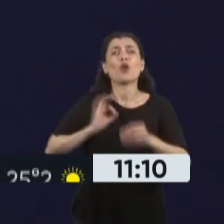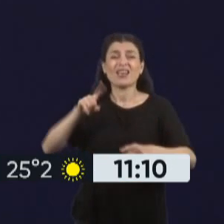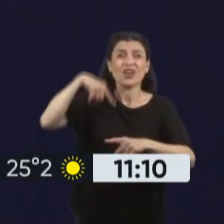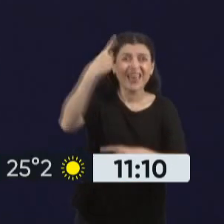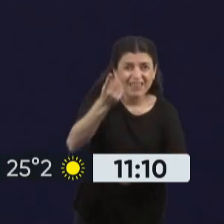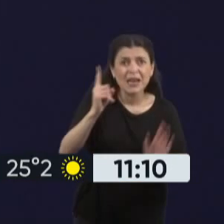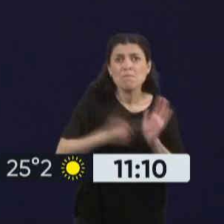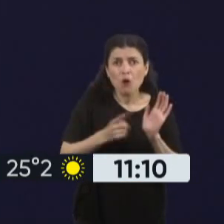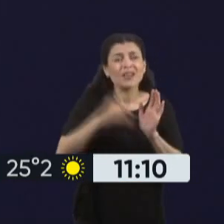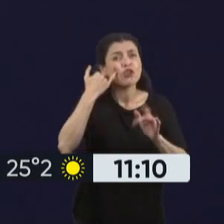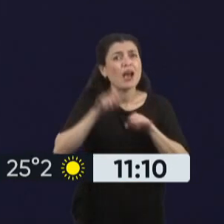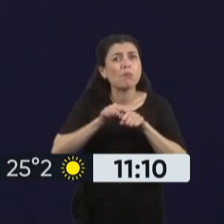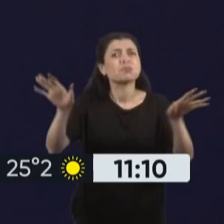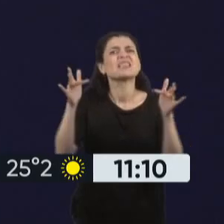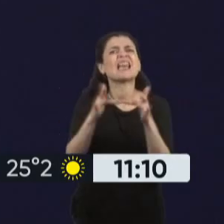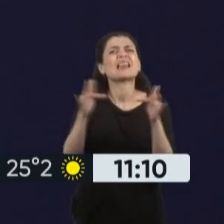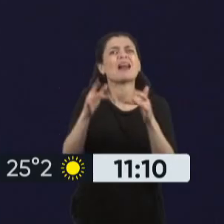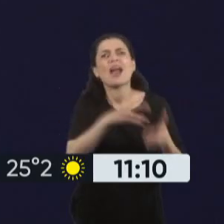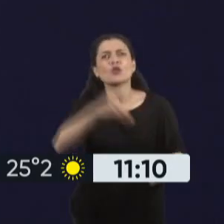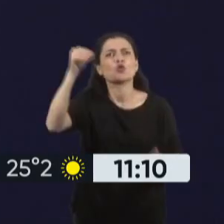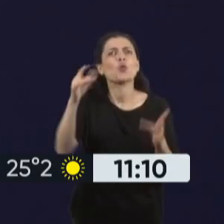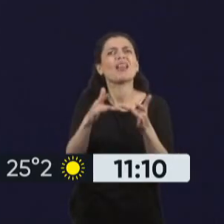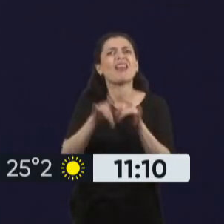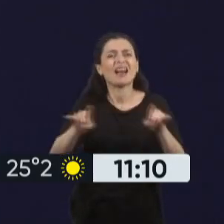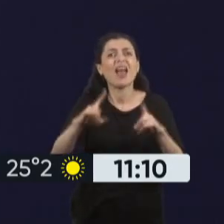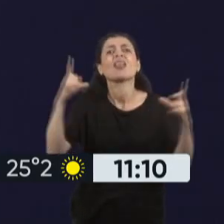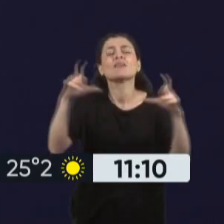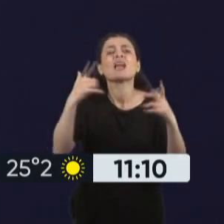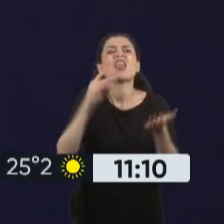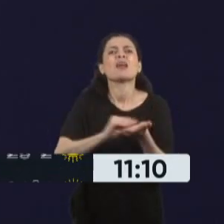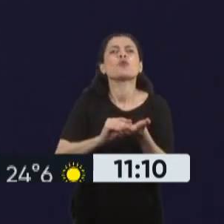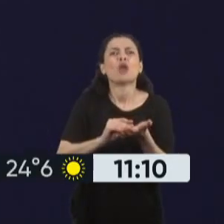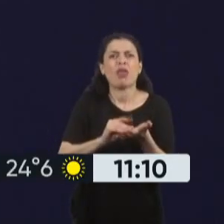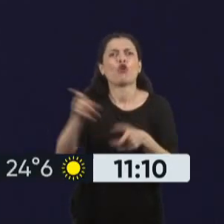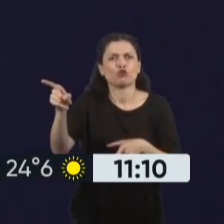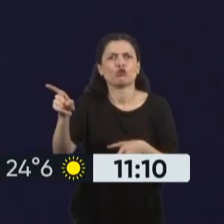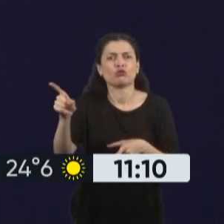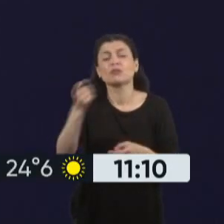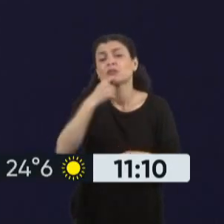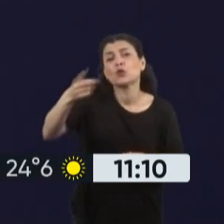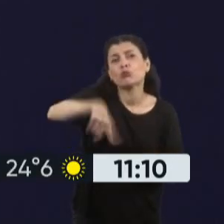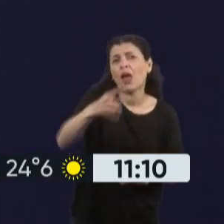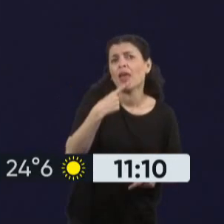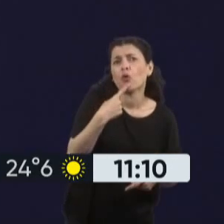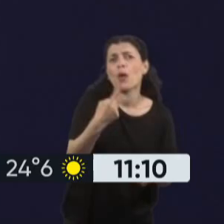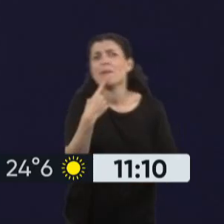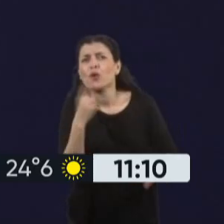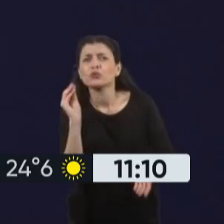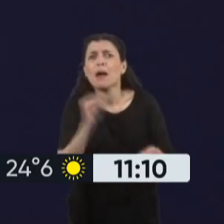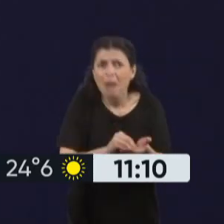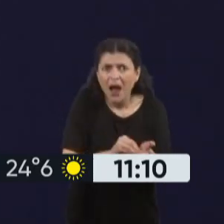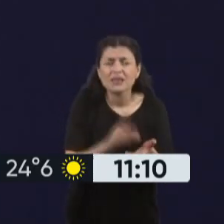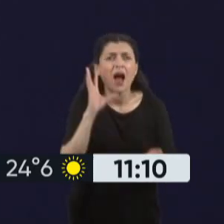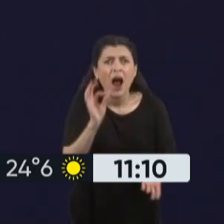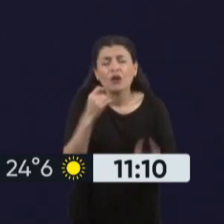encuentra disponible en la página web de la Cámara de Diputados para que quien guste tomarse el trabajo,